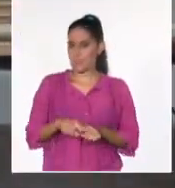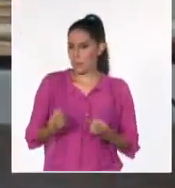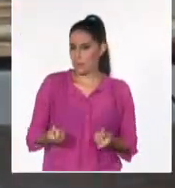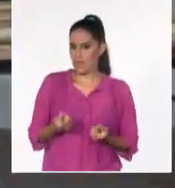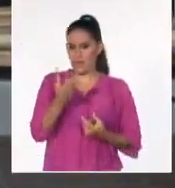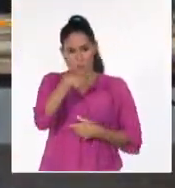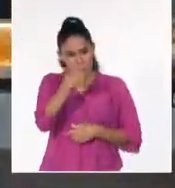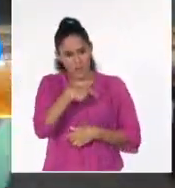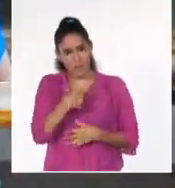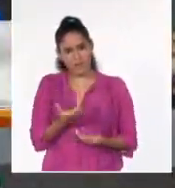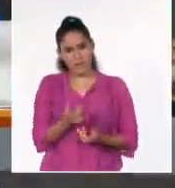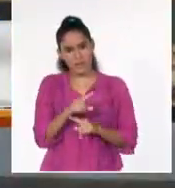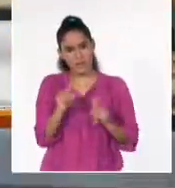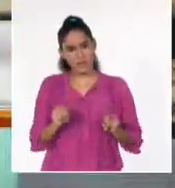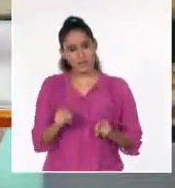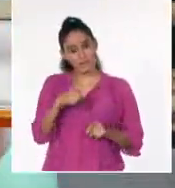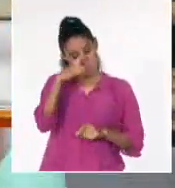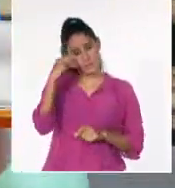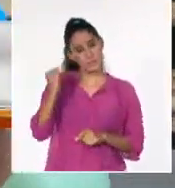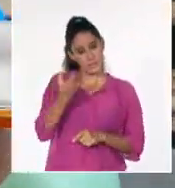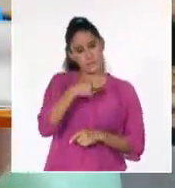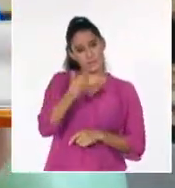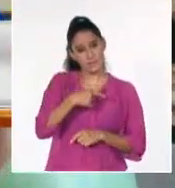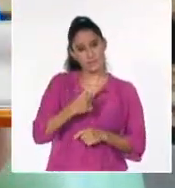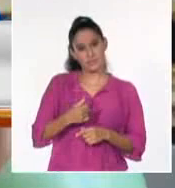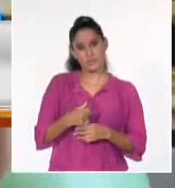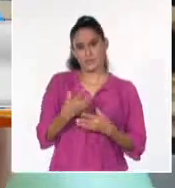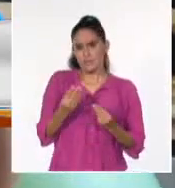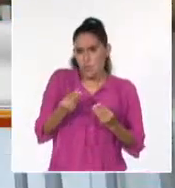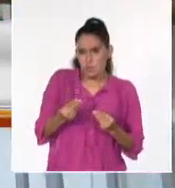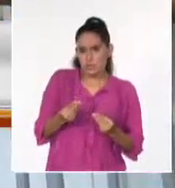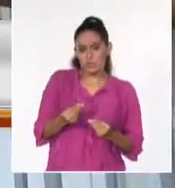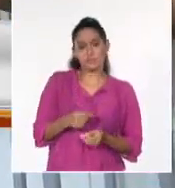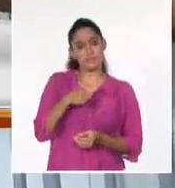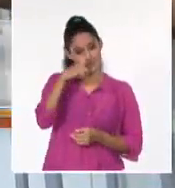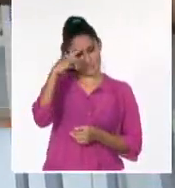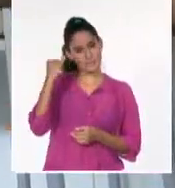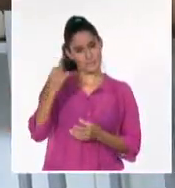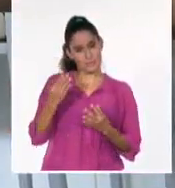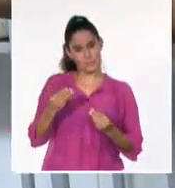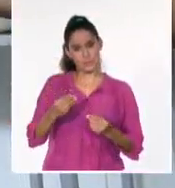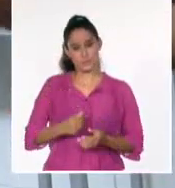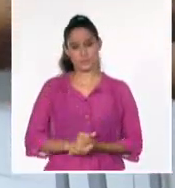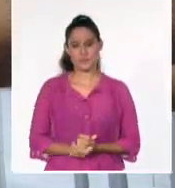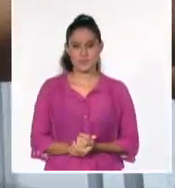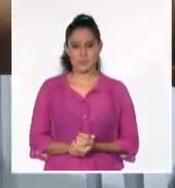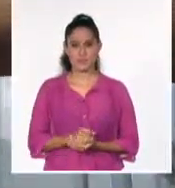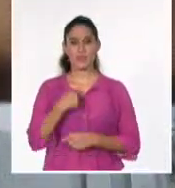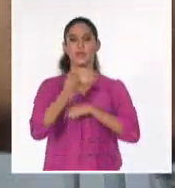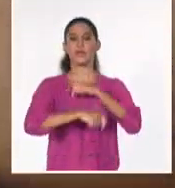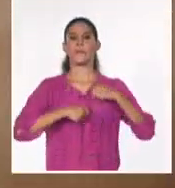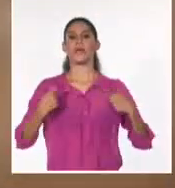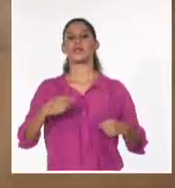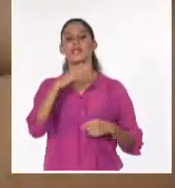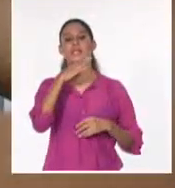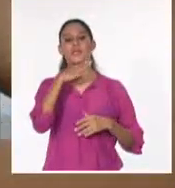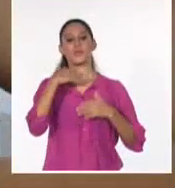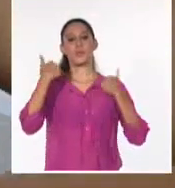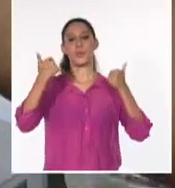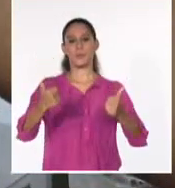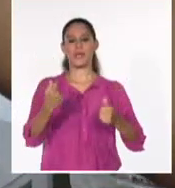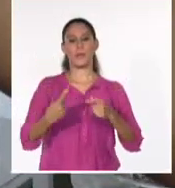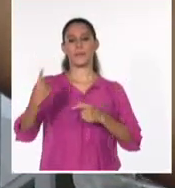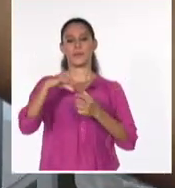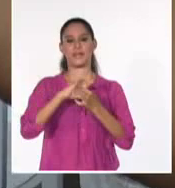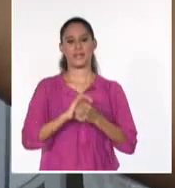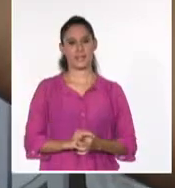¿Lloraste? Sí. ¿Cuánto lloras? Mucho. Con su pañoleta azul recién estrenada, Daniel no llora